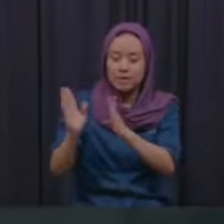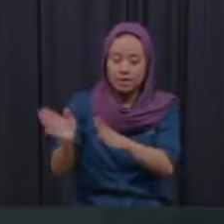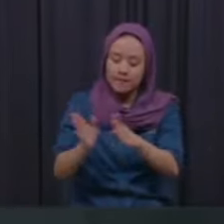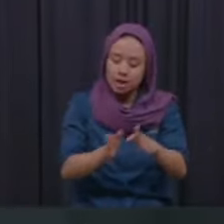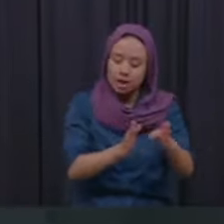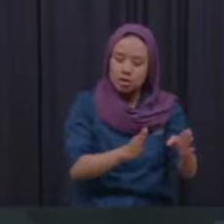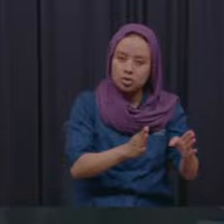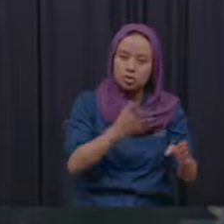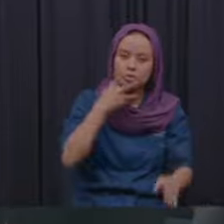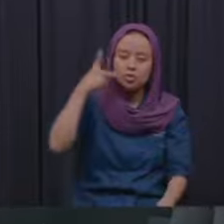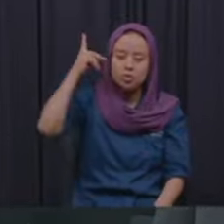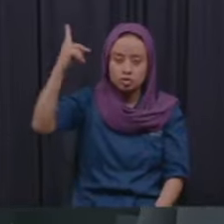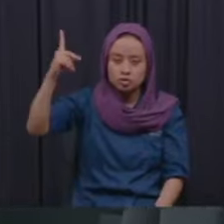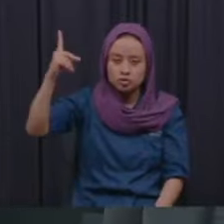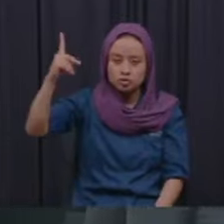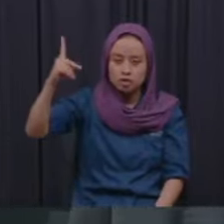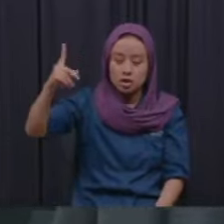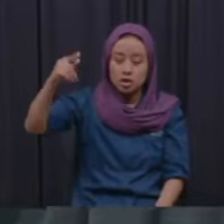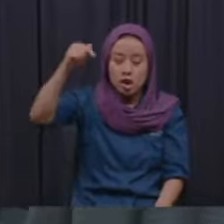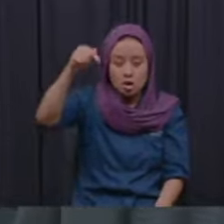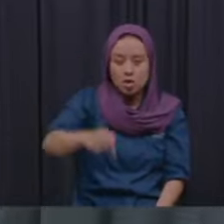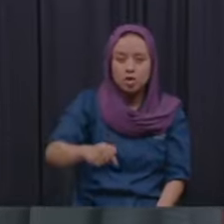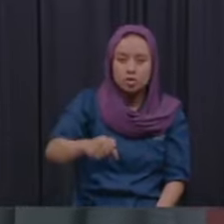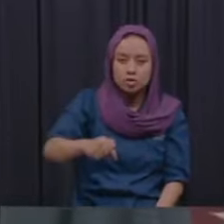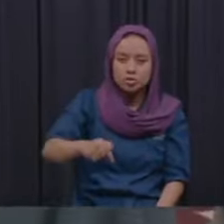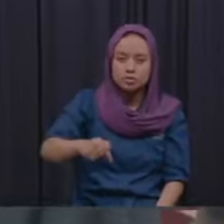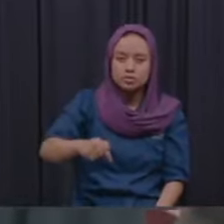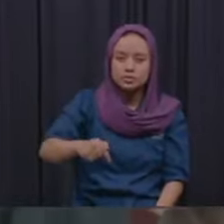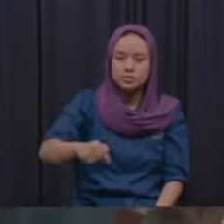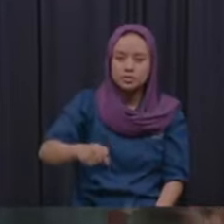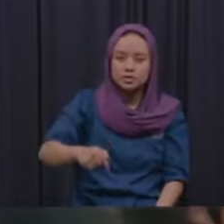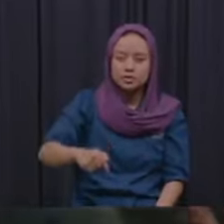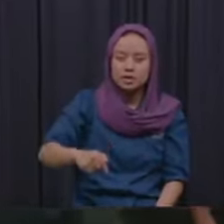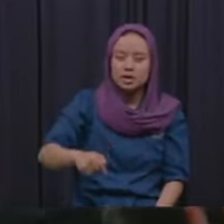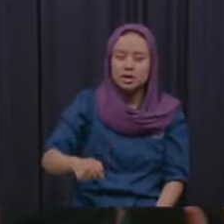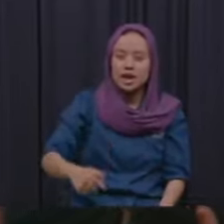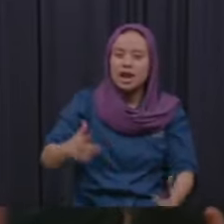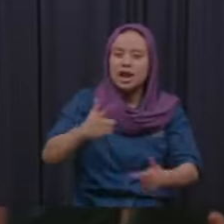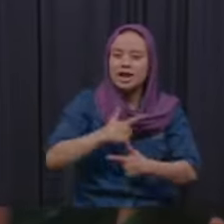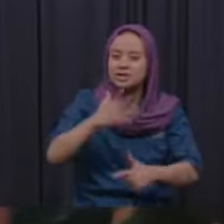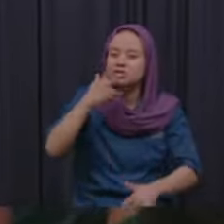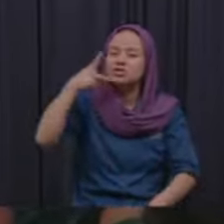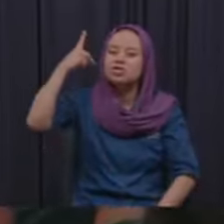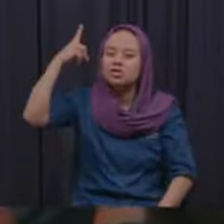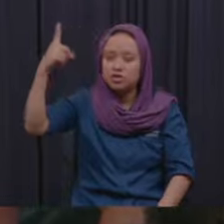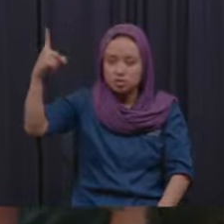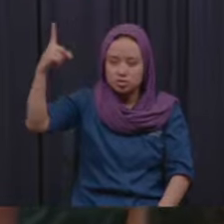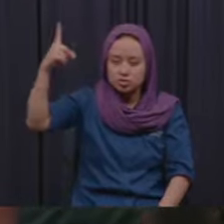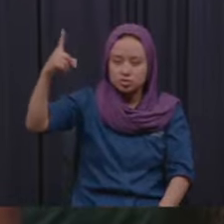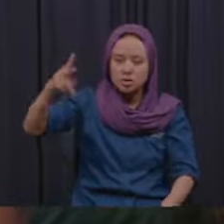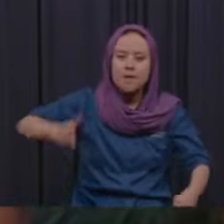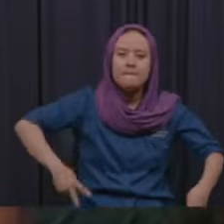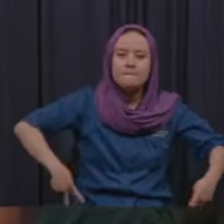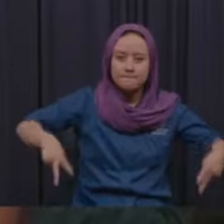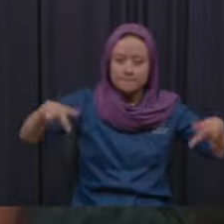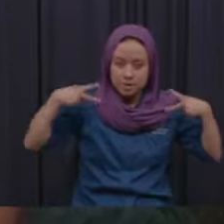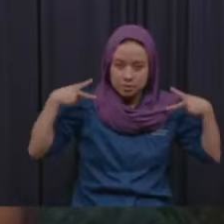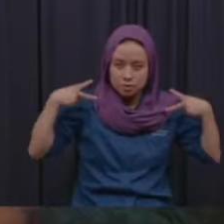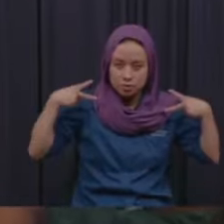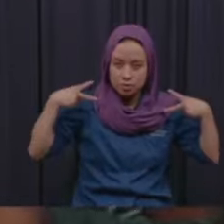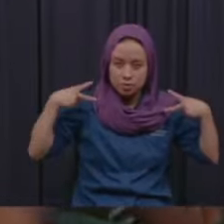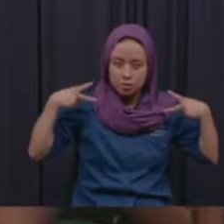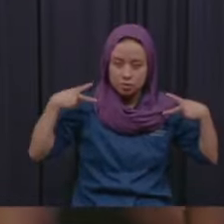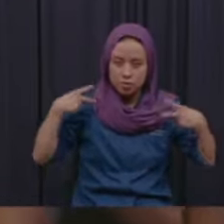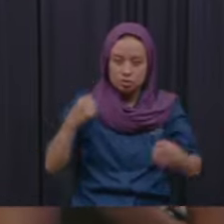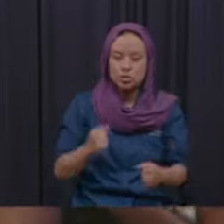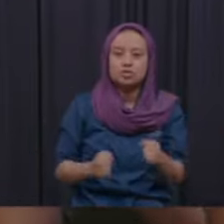yo vengo activando a los soldados del ejército del Dios viviente. Los soldados del